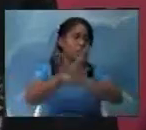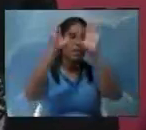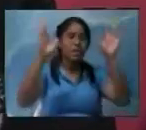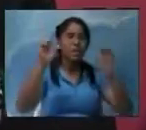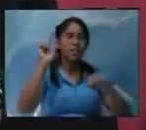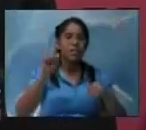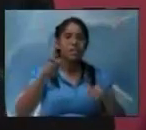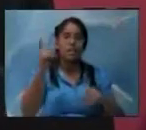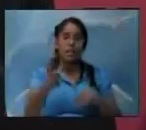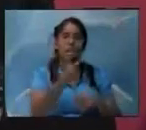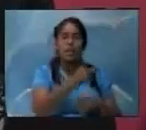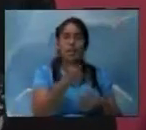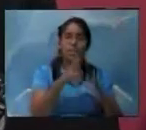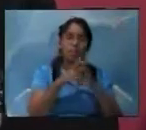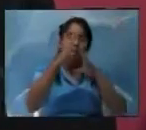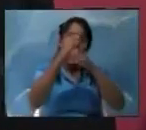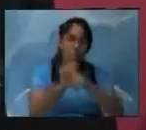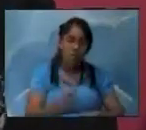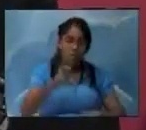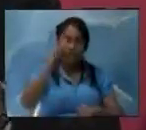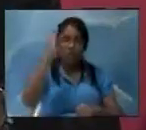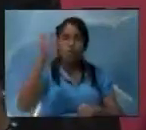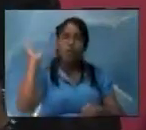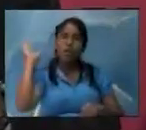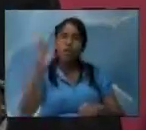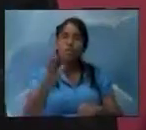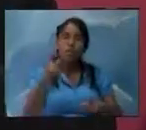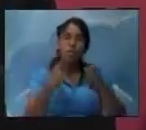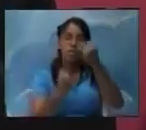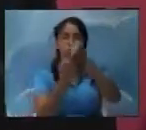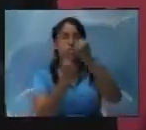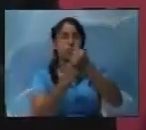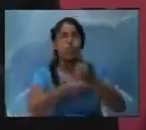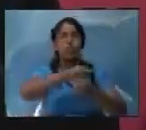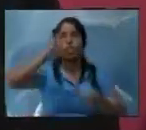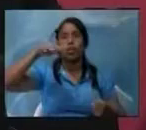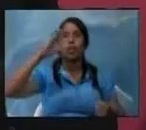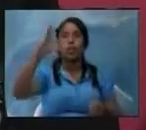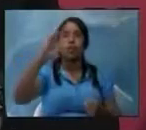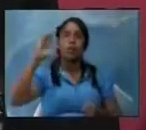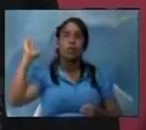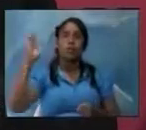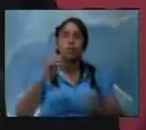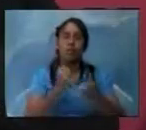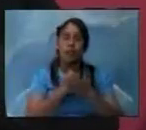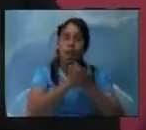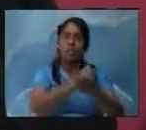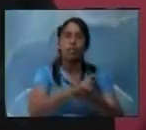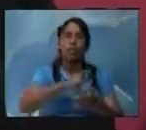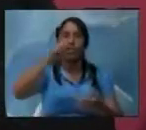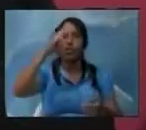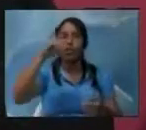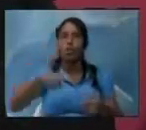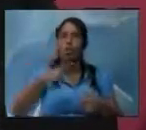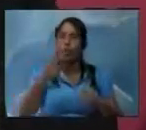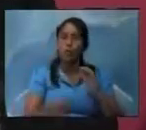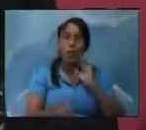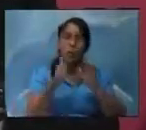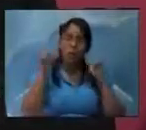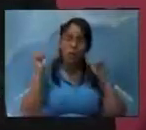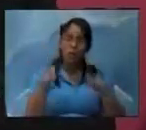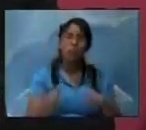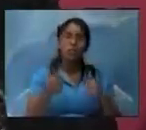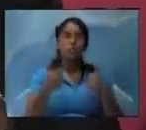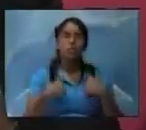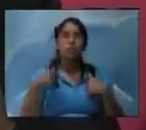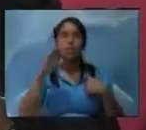Si Sadrach, Mesach y Abednego confiaron en Dios y vino el socorro de Jehová, vino la ayuda de Dios, ¿cuánto más hoy